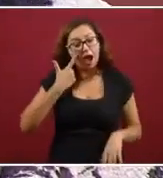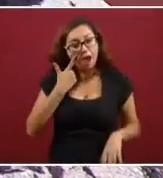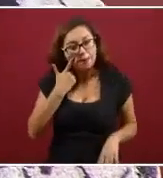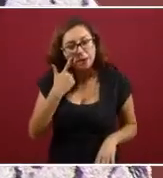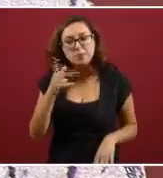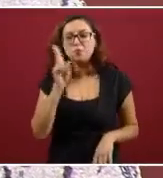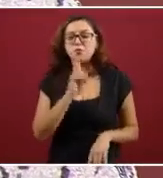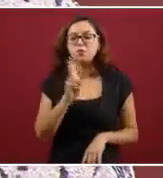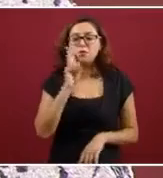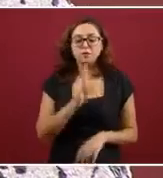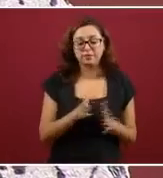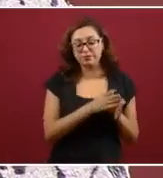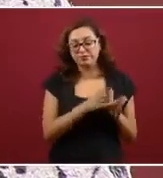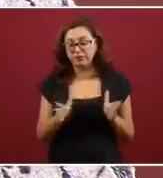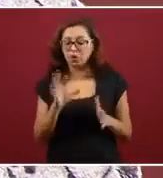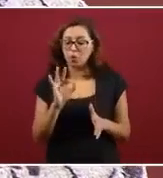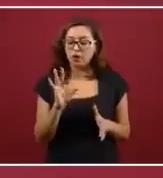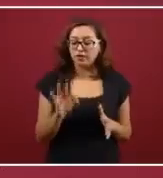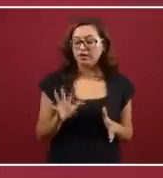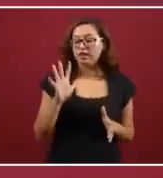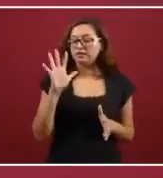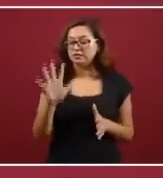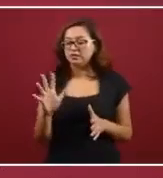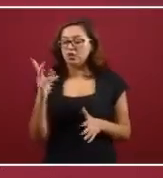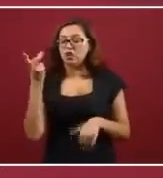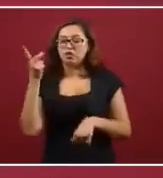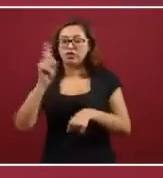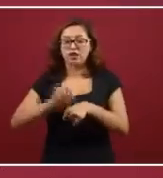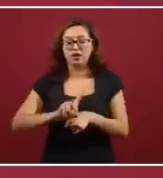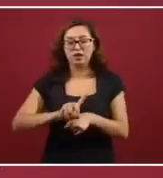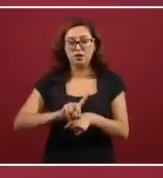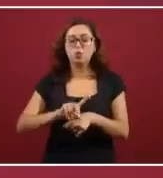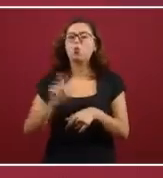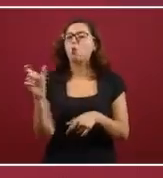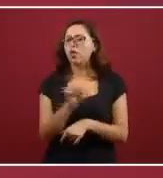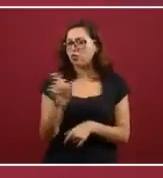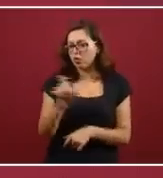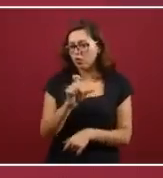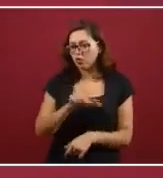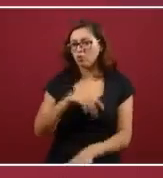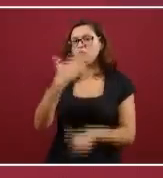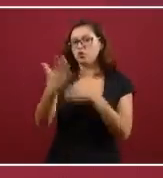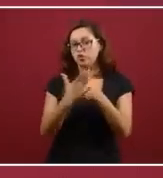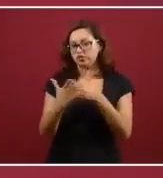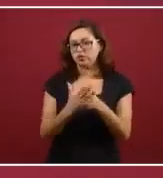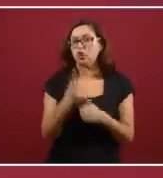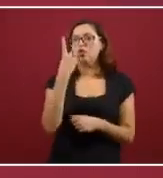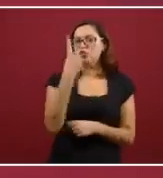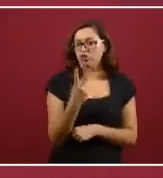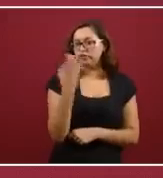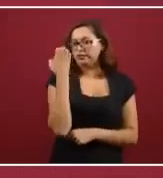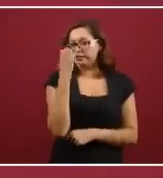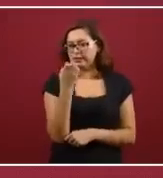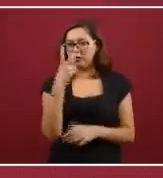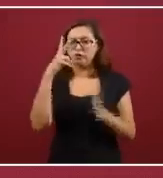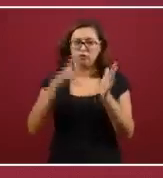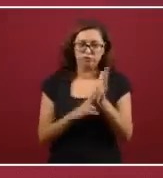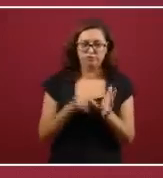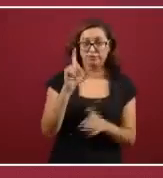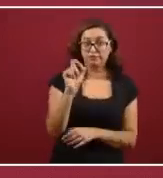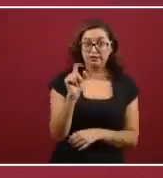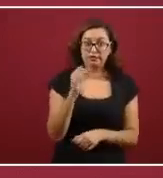Esos 45 días se van a cumplir el 2 de enero del 2020. Entonces, estamos en una investigación en